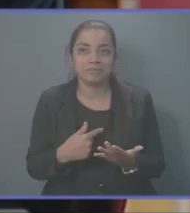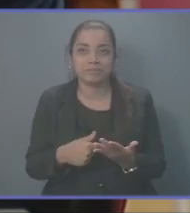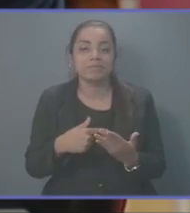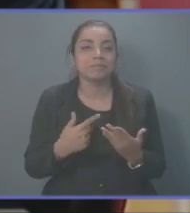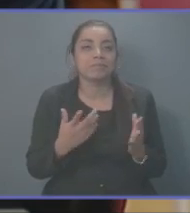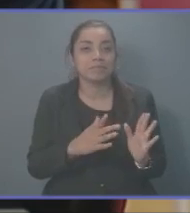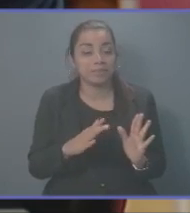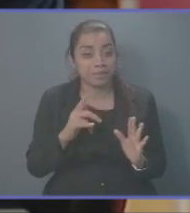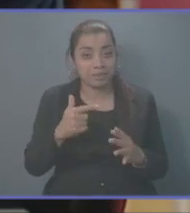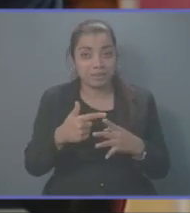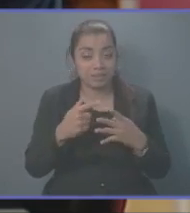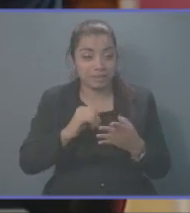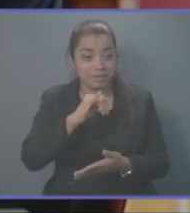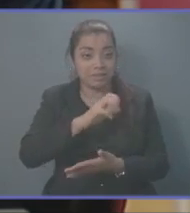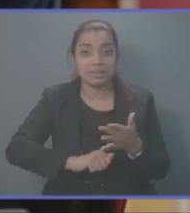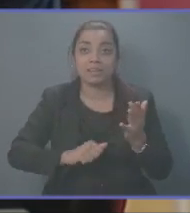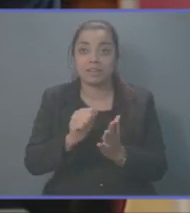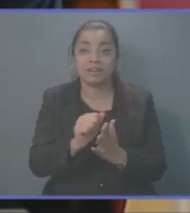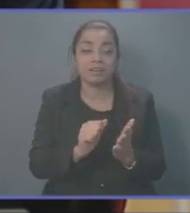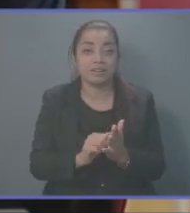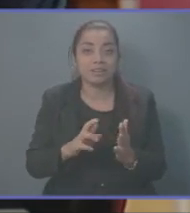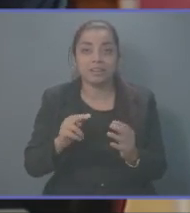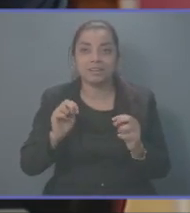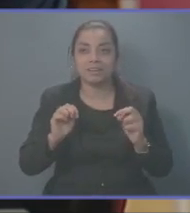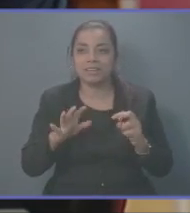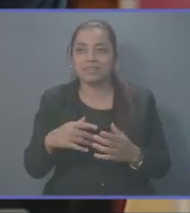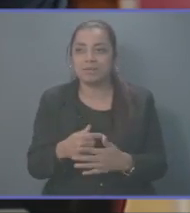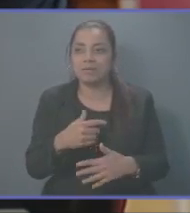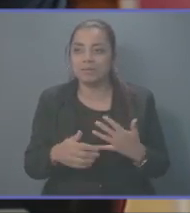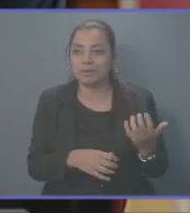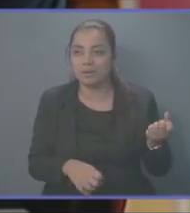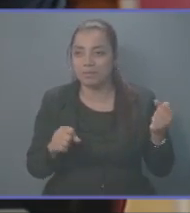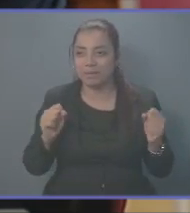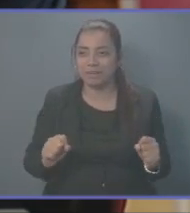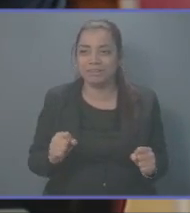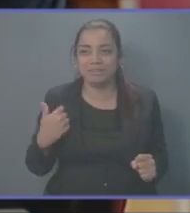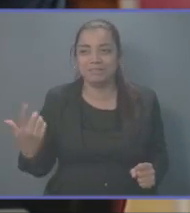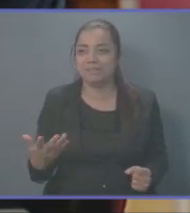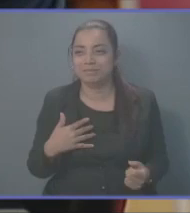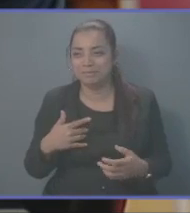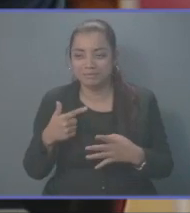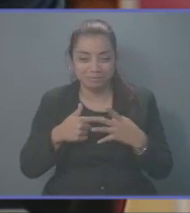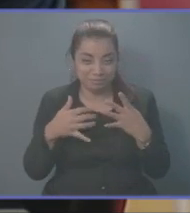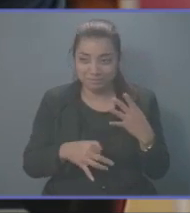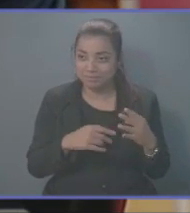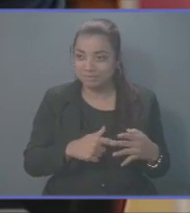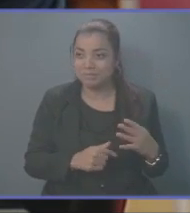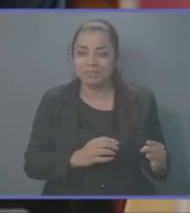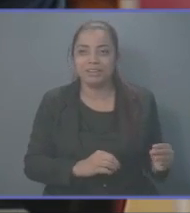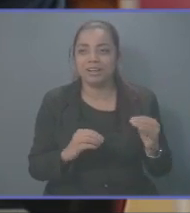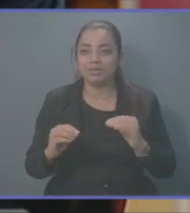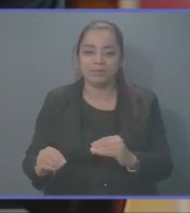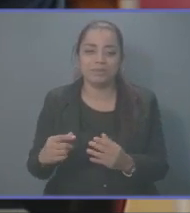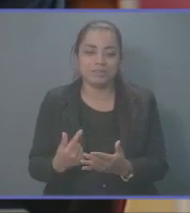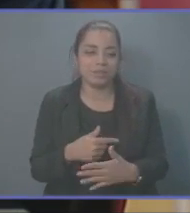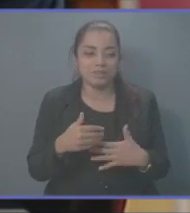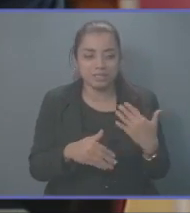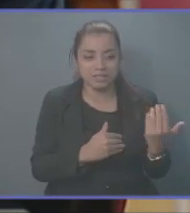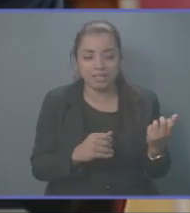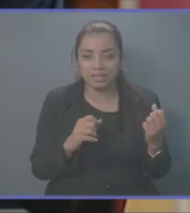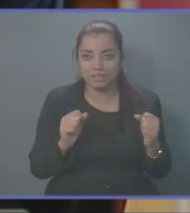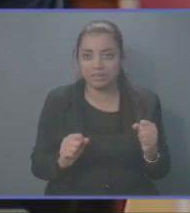de impuestos sobre la renta. Artículo 7. Los sujetos pasivos que antes de la vigencia del presente decreto hubieran presentado